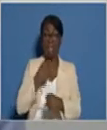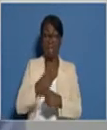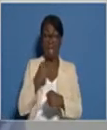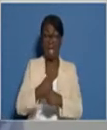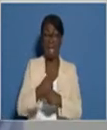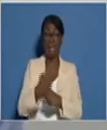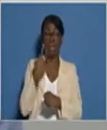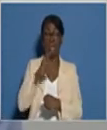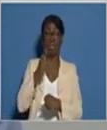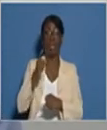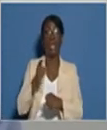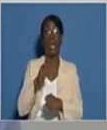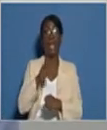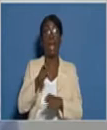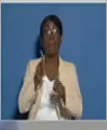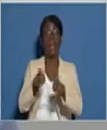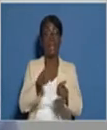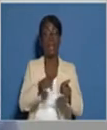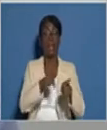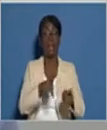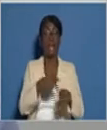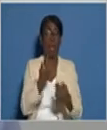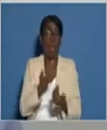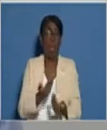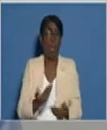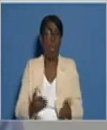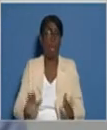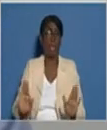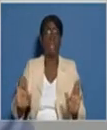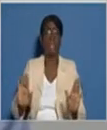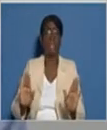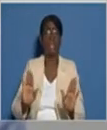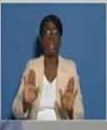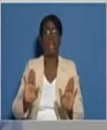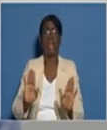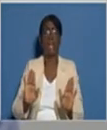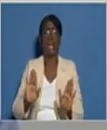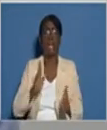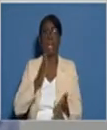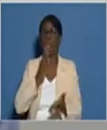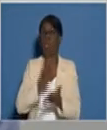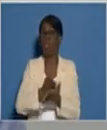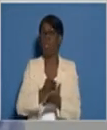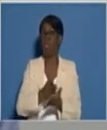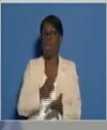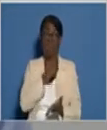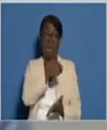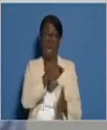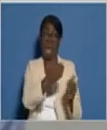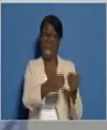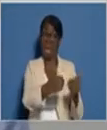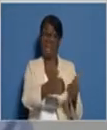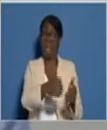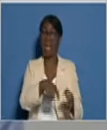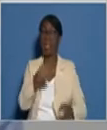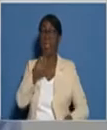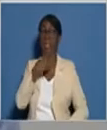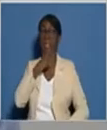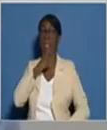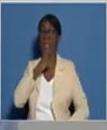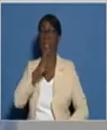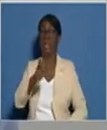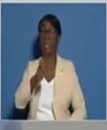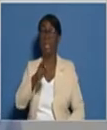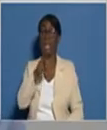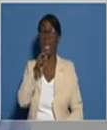sentido, cualquiera una de ellas relacionadas a los incumplimientos deberán ser denunciados o